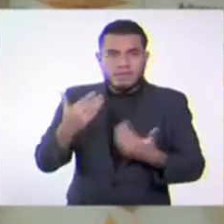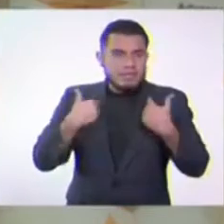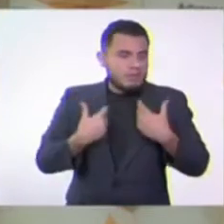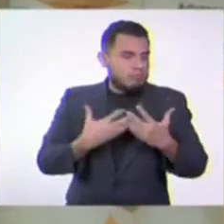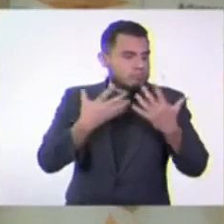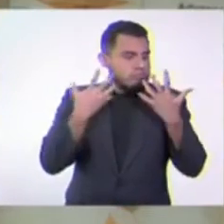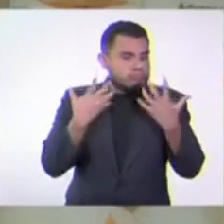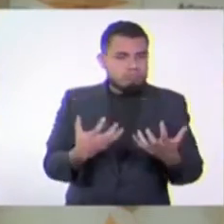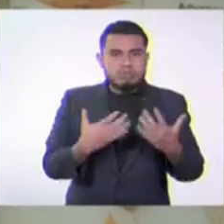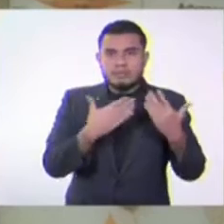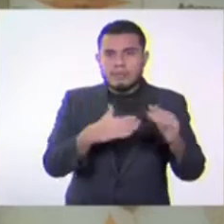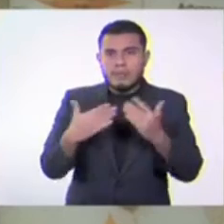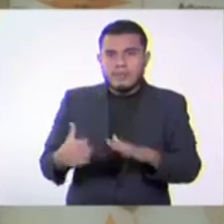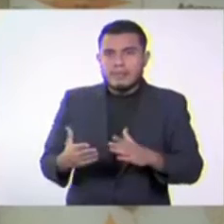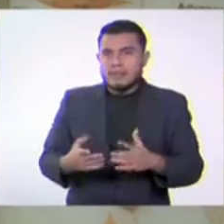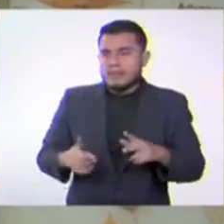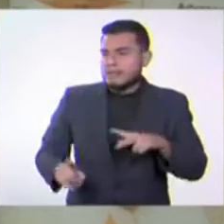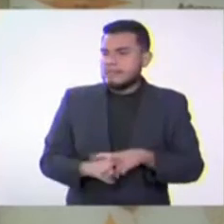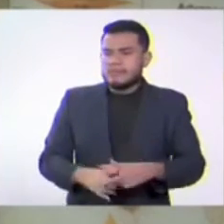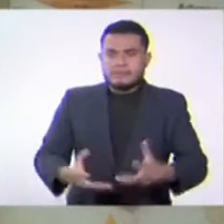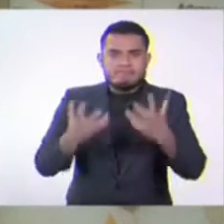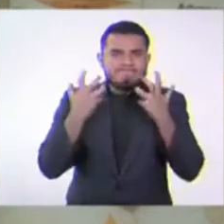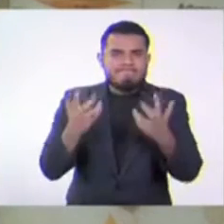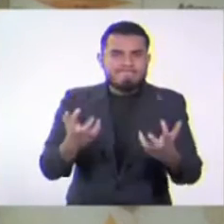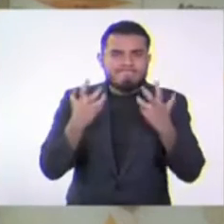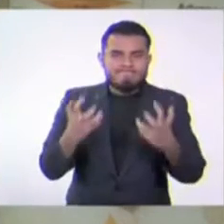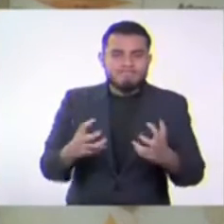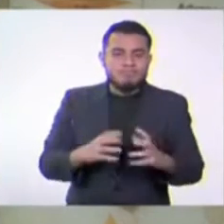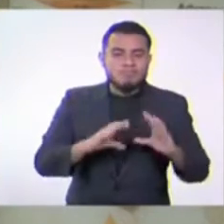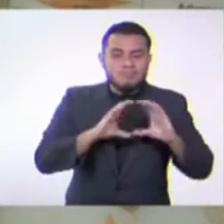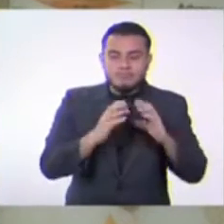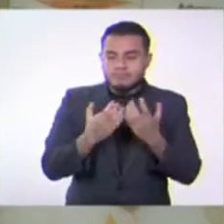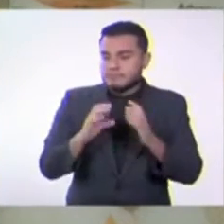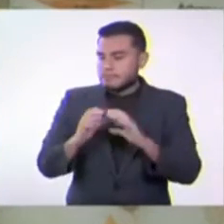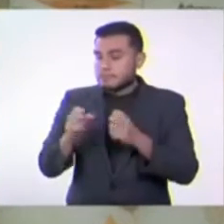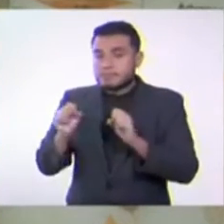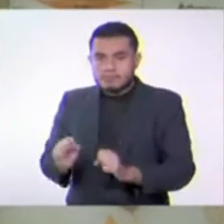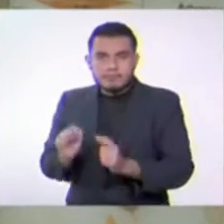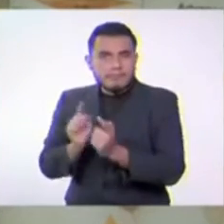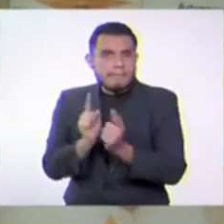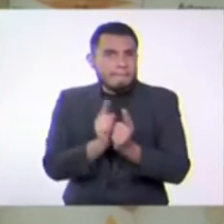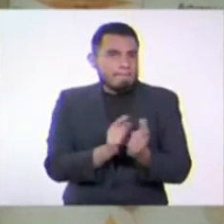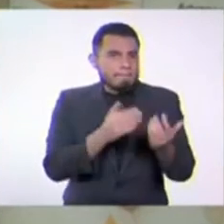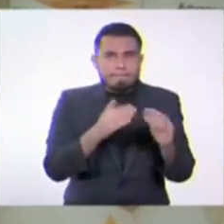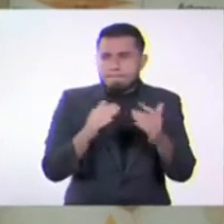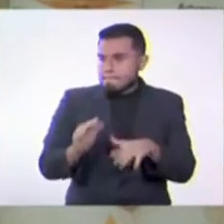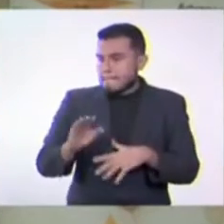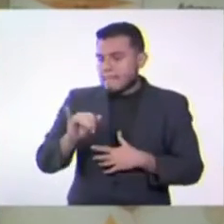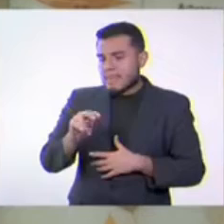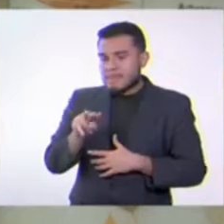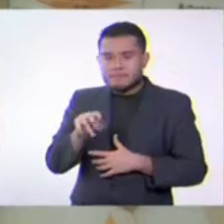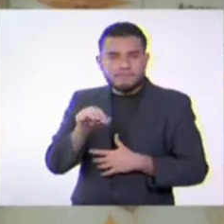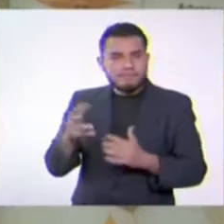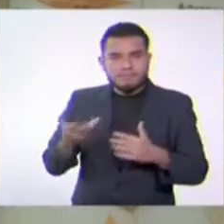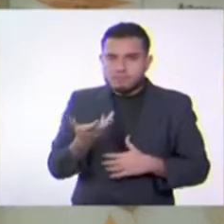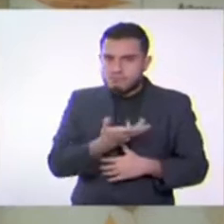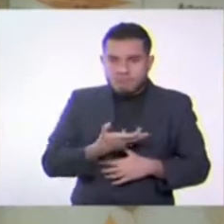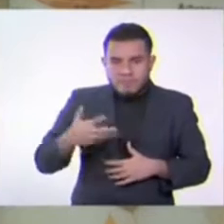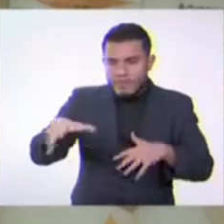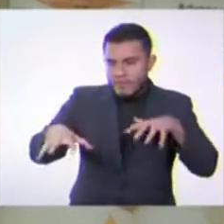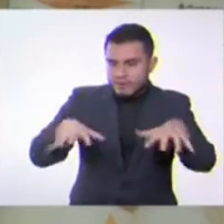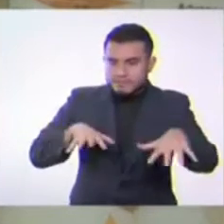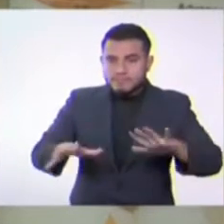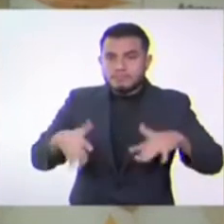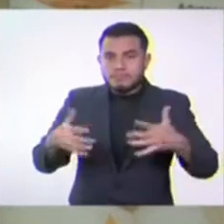diversidad. De hecho, hay millones de especies y podemos encontrar cientos de miles de individuos en todos lados. Para